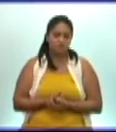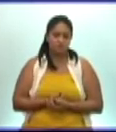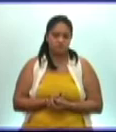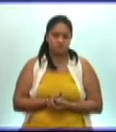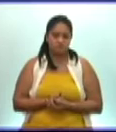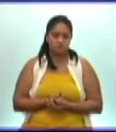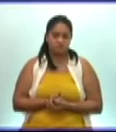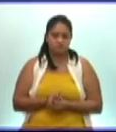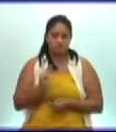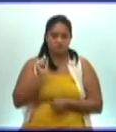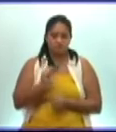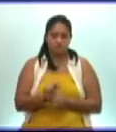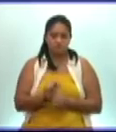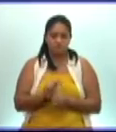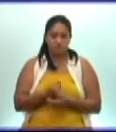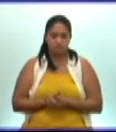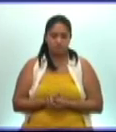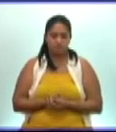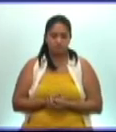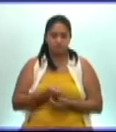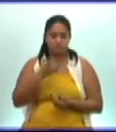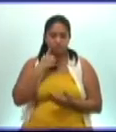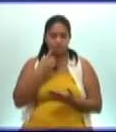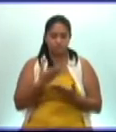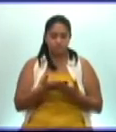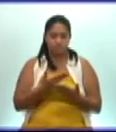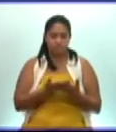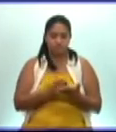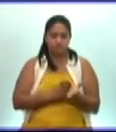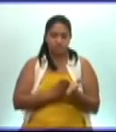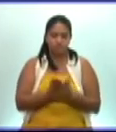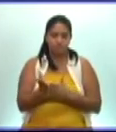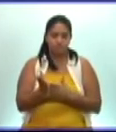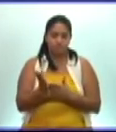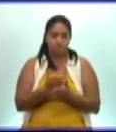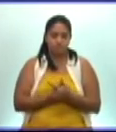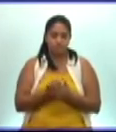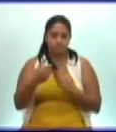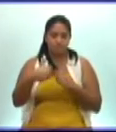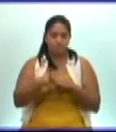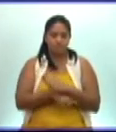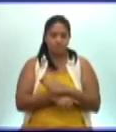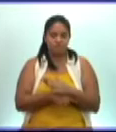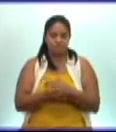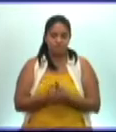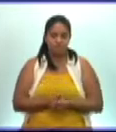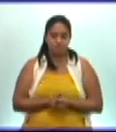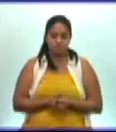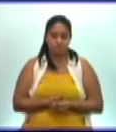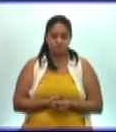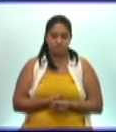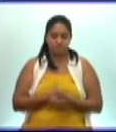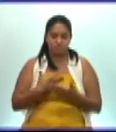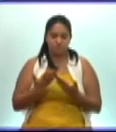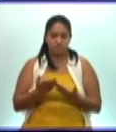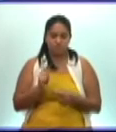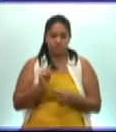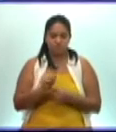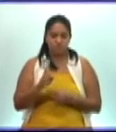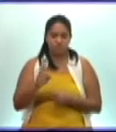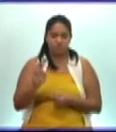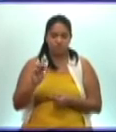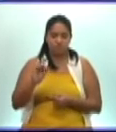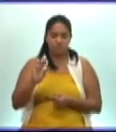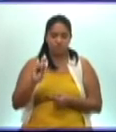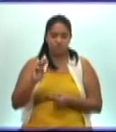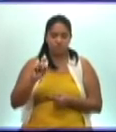en este caso, les propongo continuar profundizando en cuanto a este fenómeno de